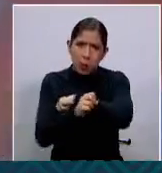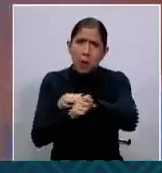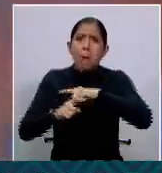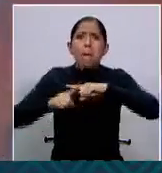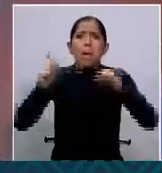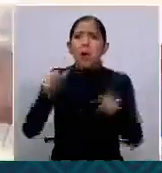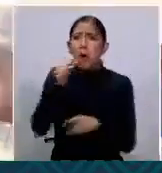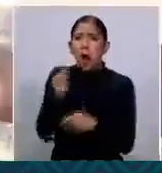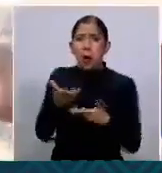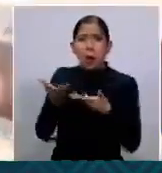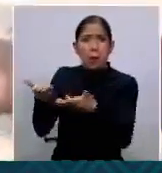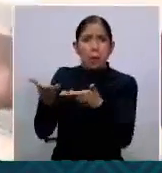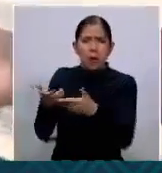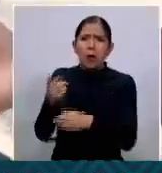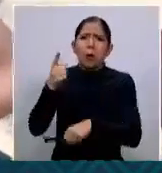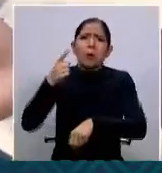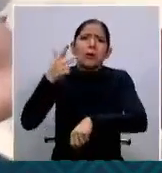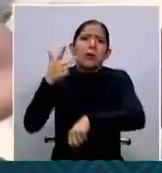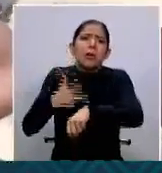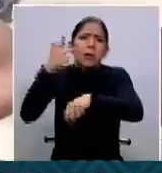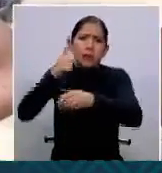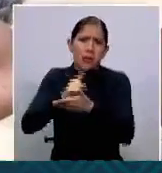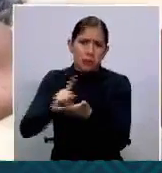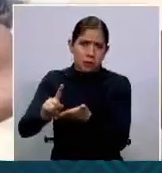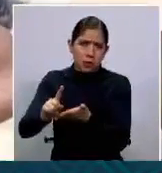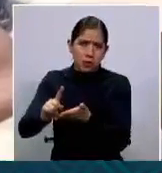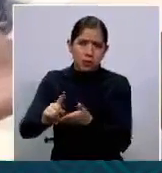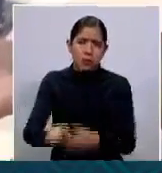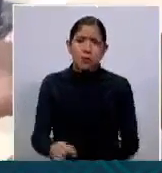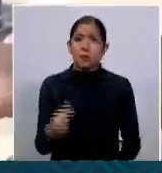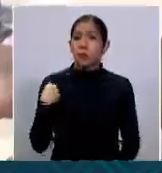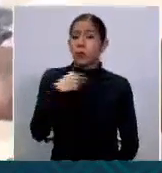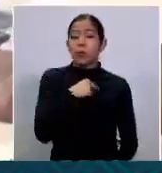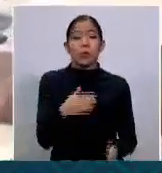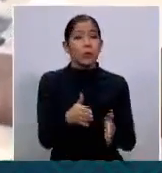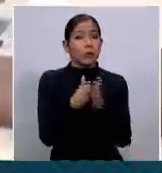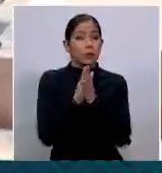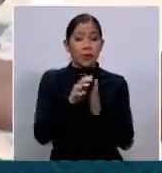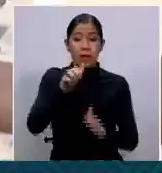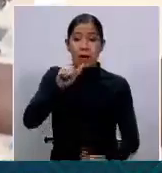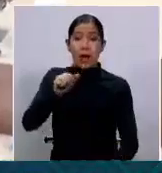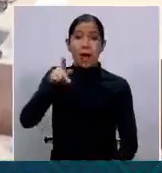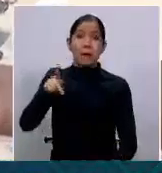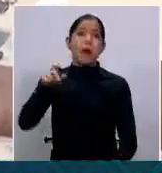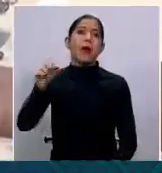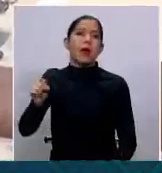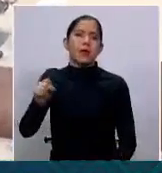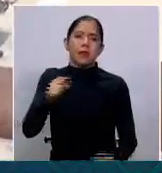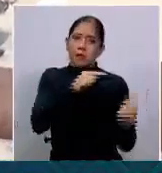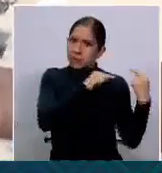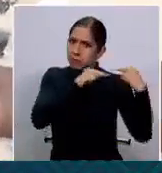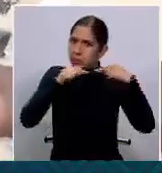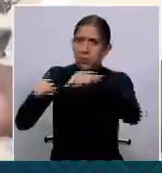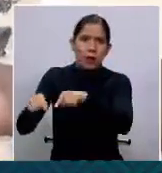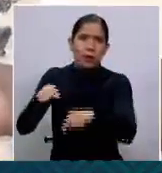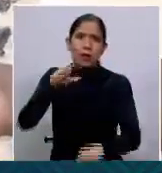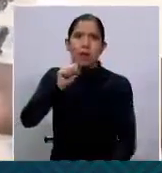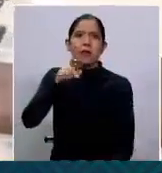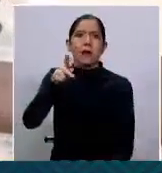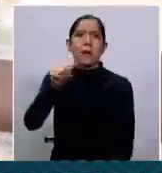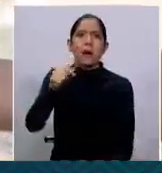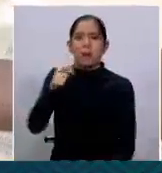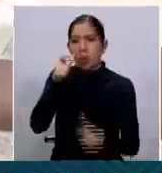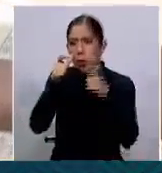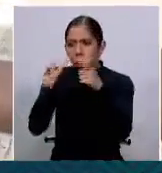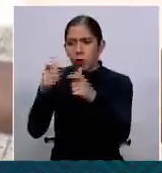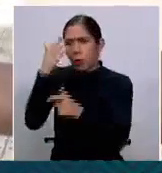3 veces por semana. Estamos pidiendo de que la APS intervenga a Semapa y empieza a regular